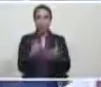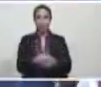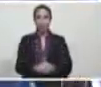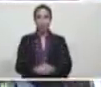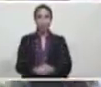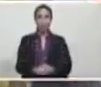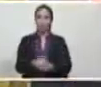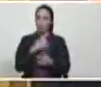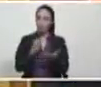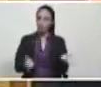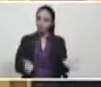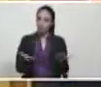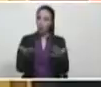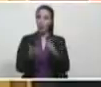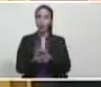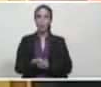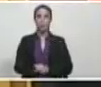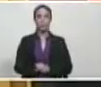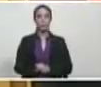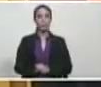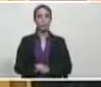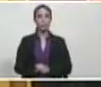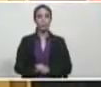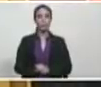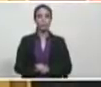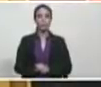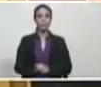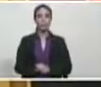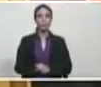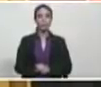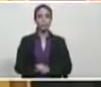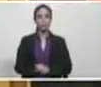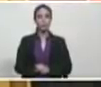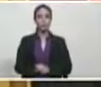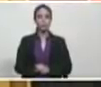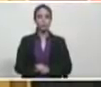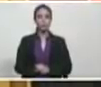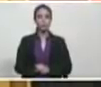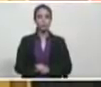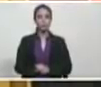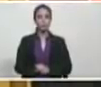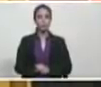vamos Nico, vamos Pat, vamos Venezuela, vamos clase obrera, vamos.